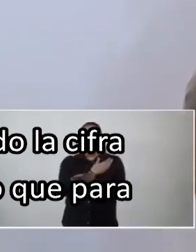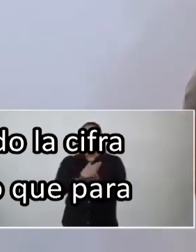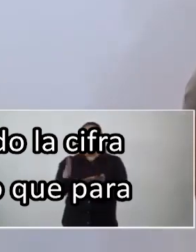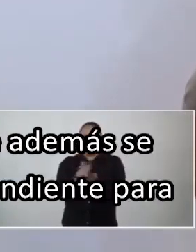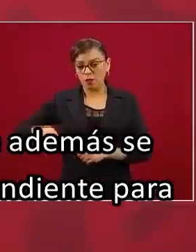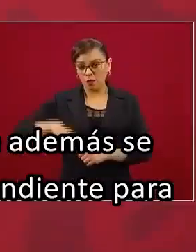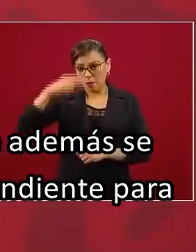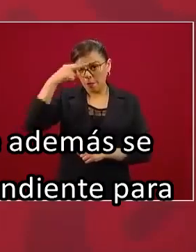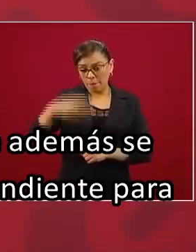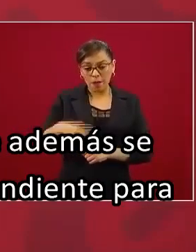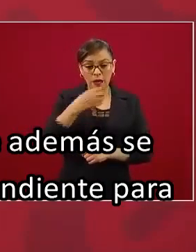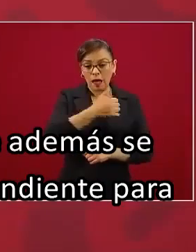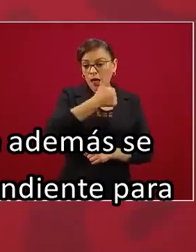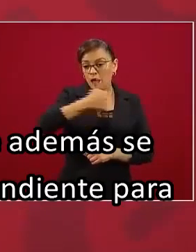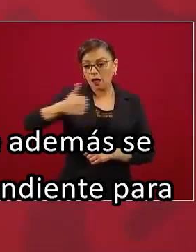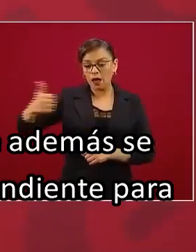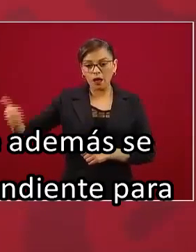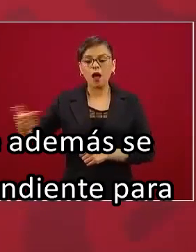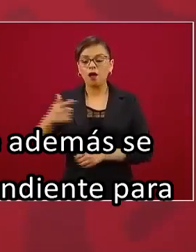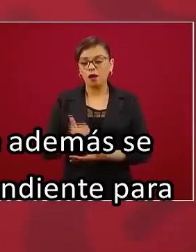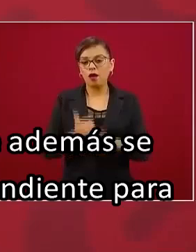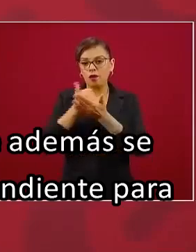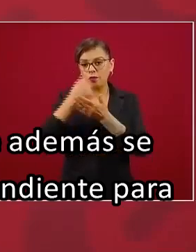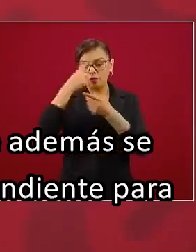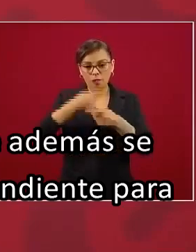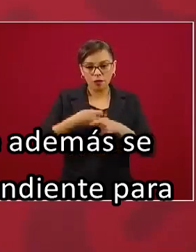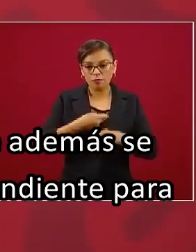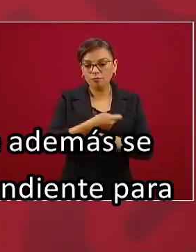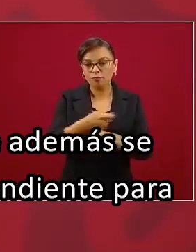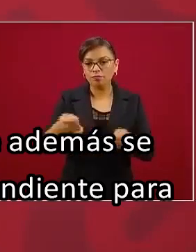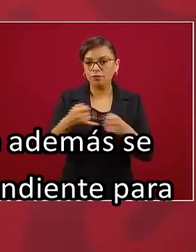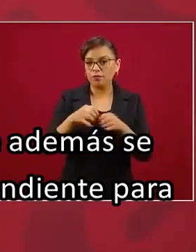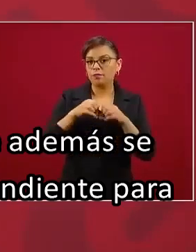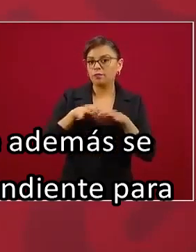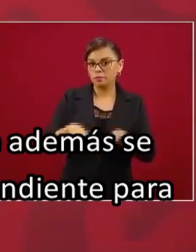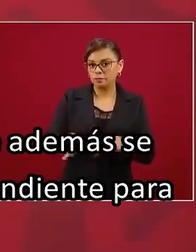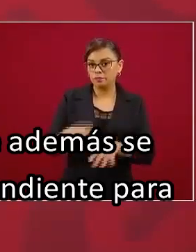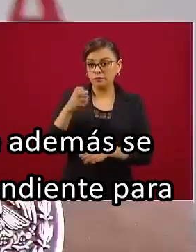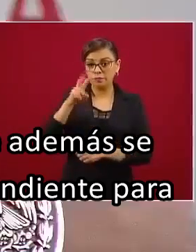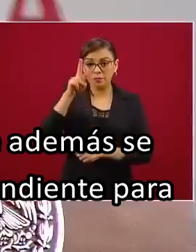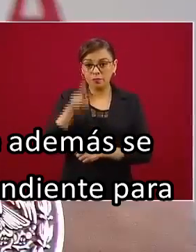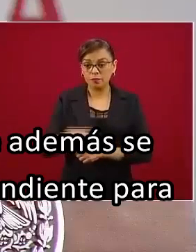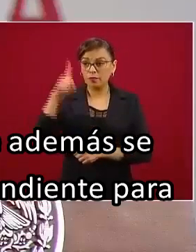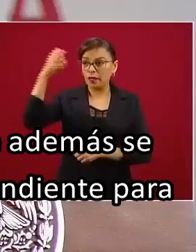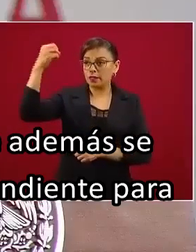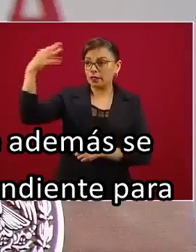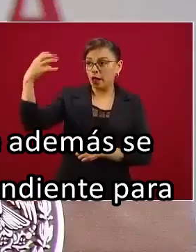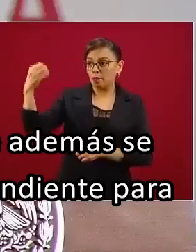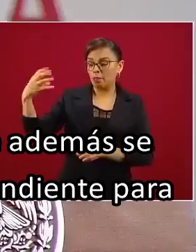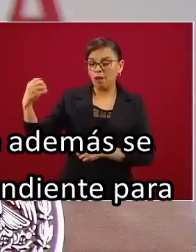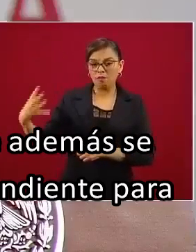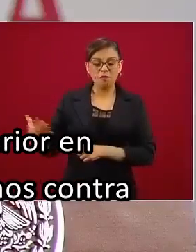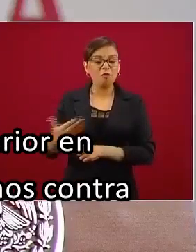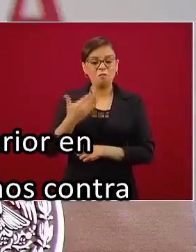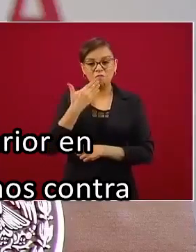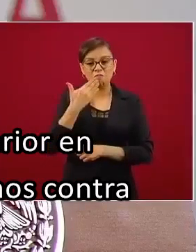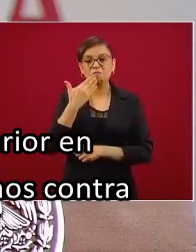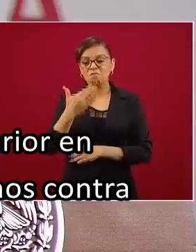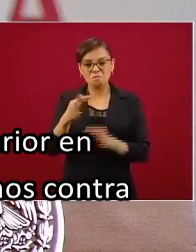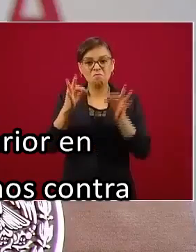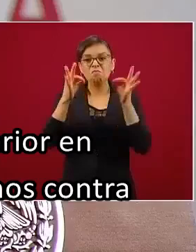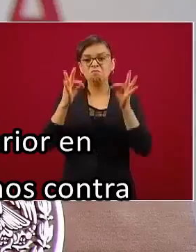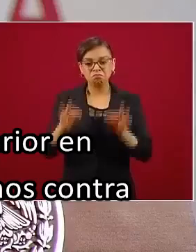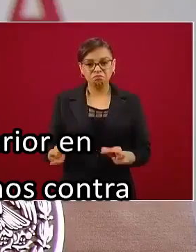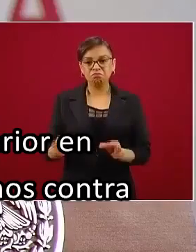COVID-19, refiriendo que para el conteo se sigue una norma oficial y que además se designó una comisión autónoma e independiente para